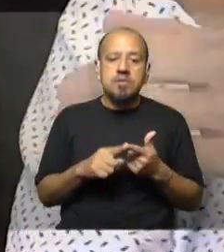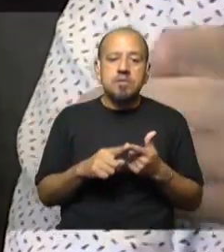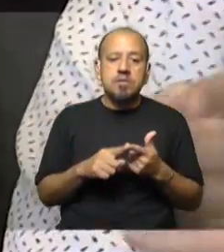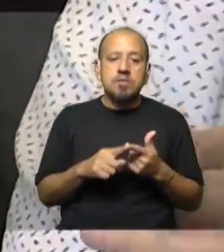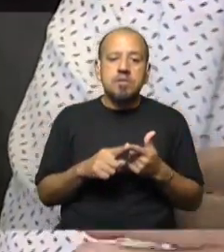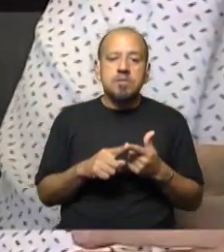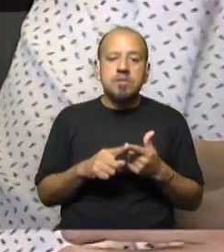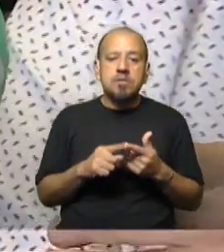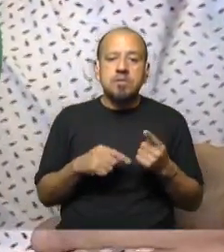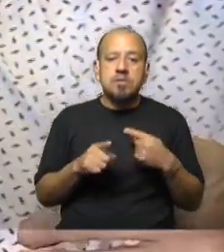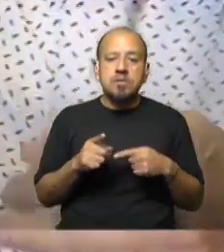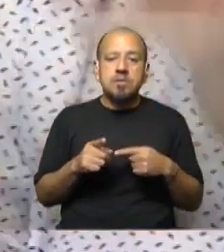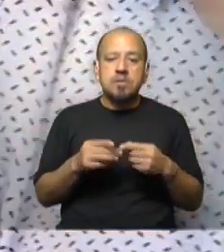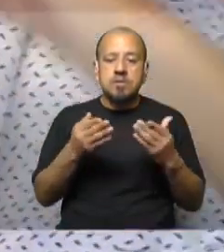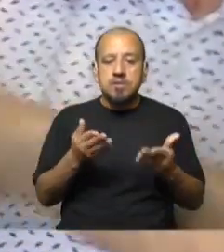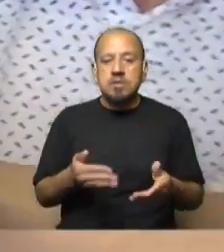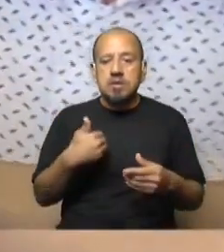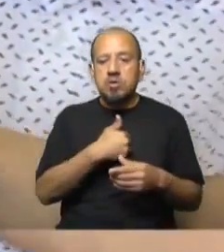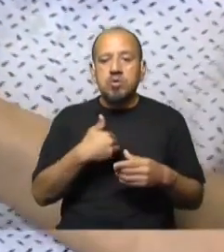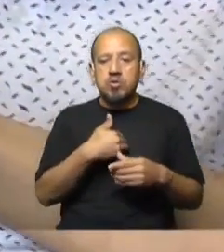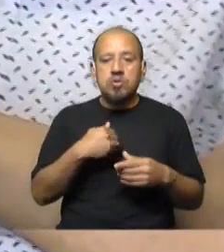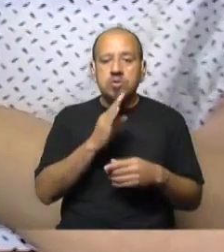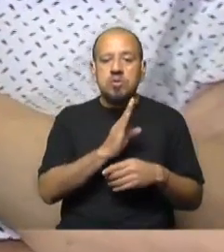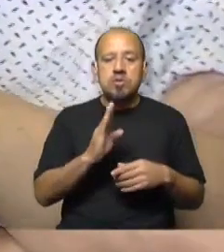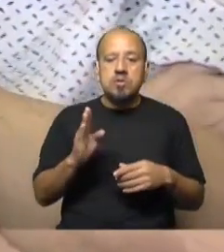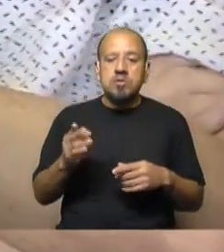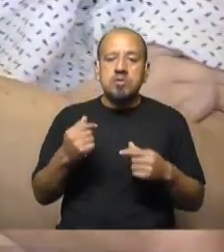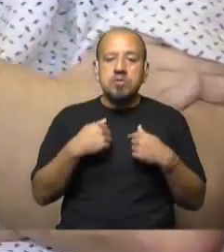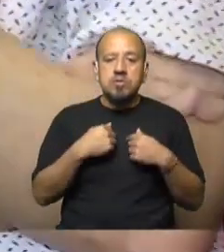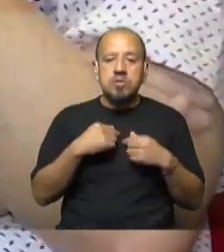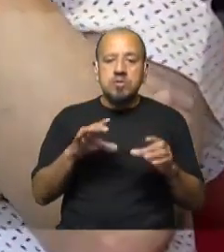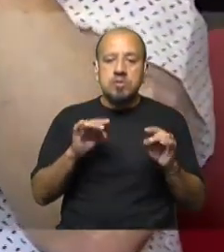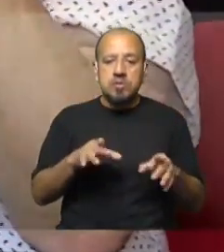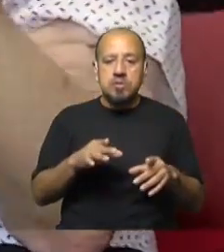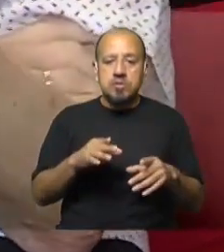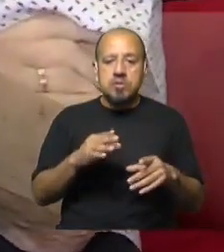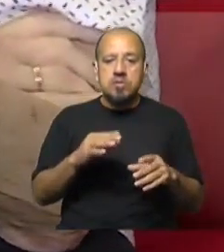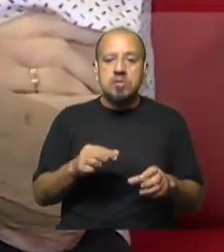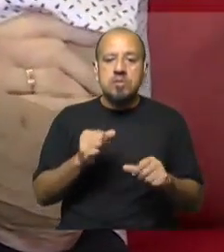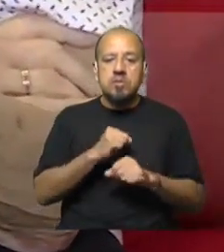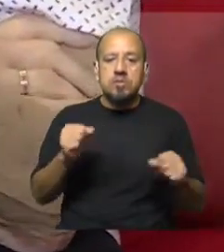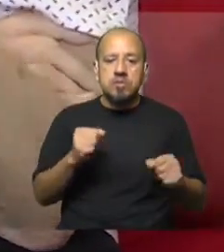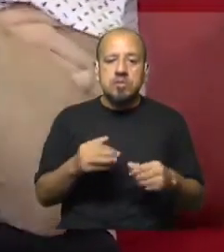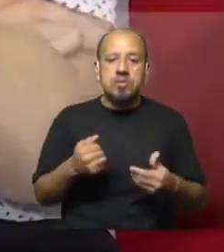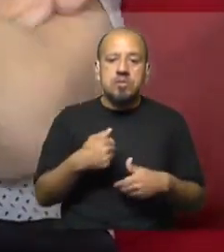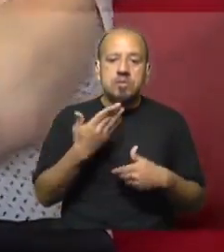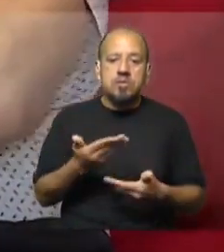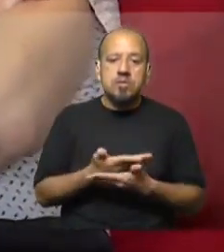esa es la función del libro, que no quede limitado a lo que nosotros sabíamos, sino que pudiéramos darle a los demás todo